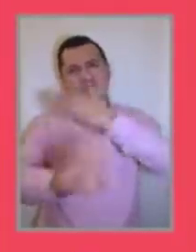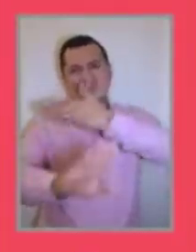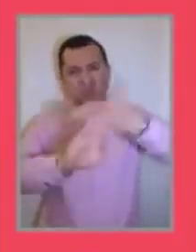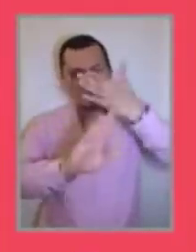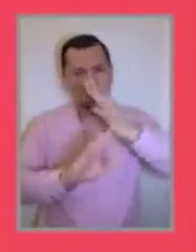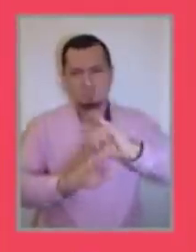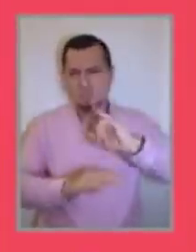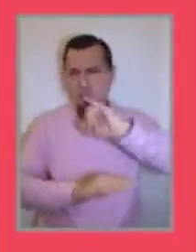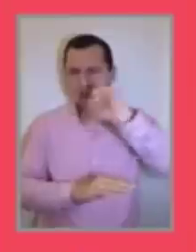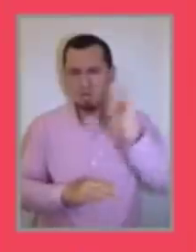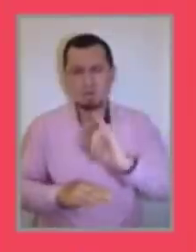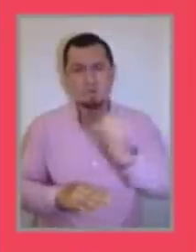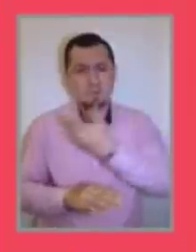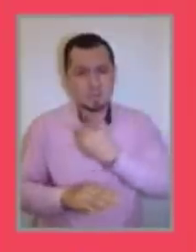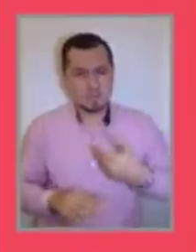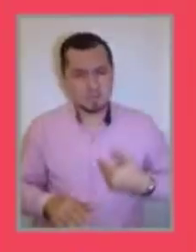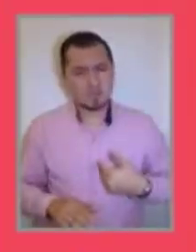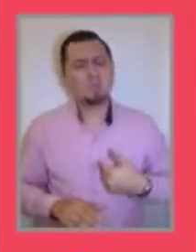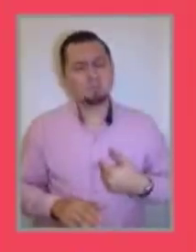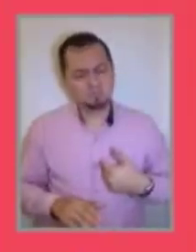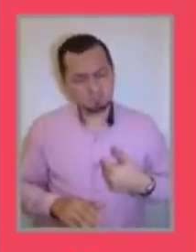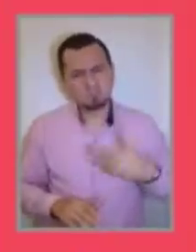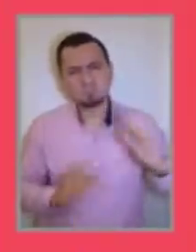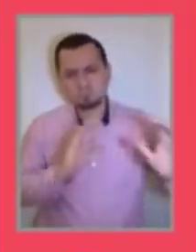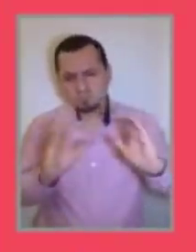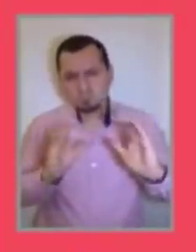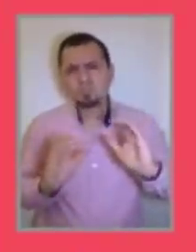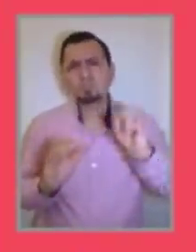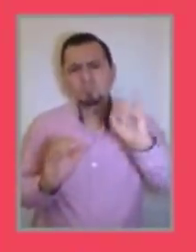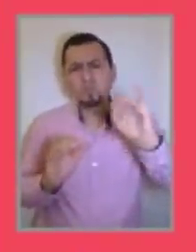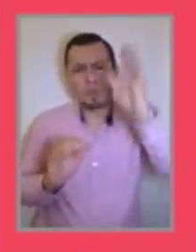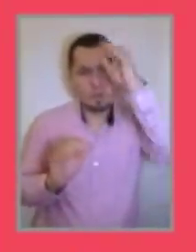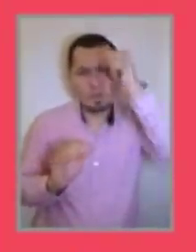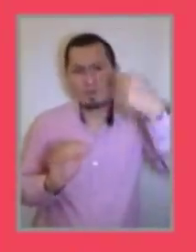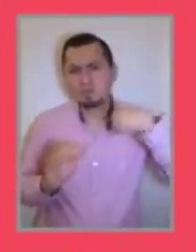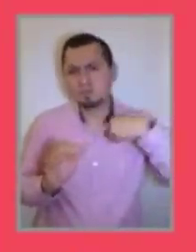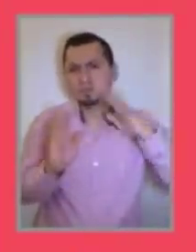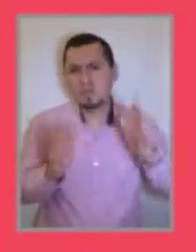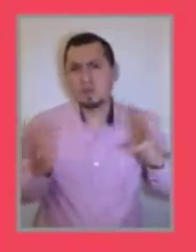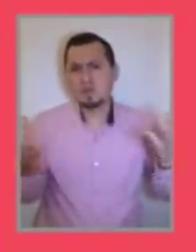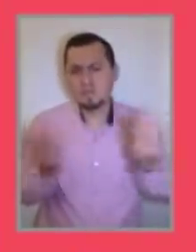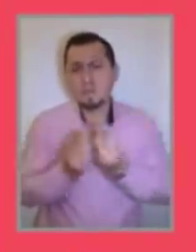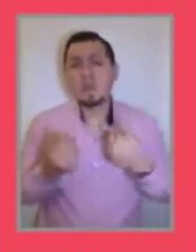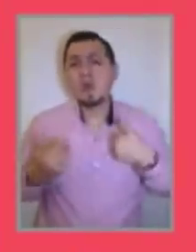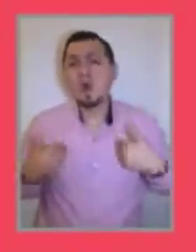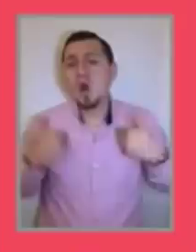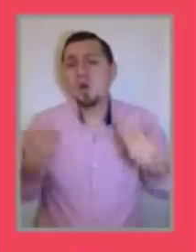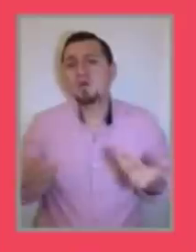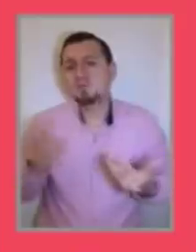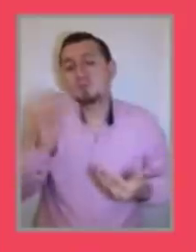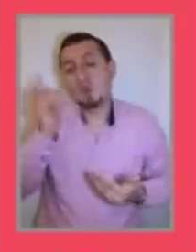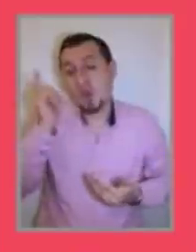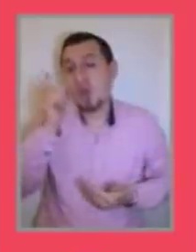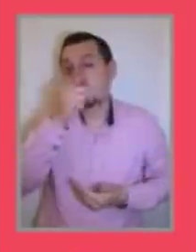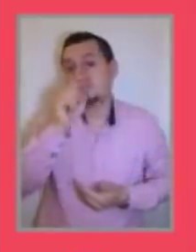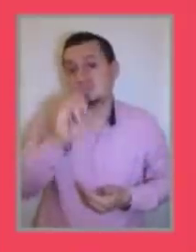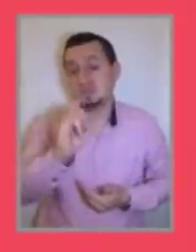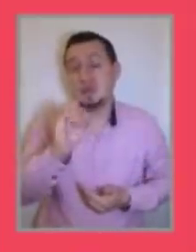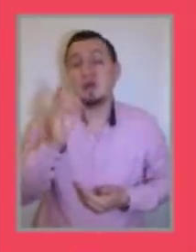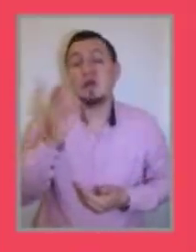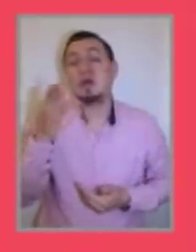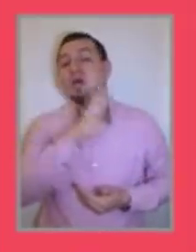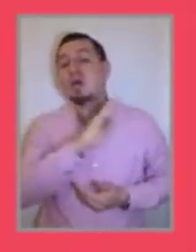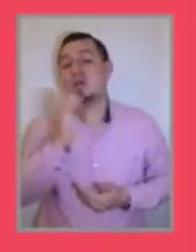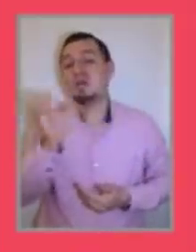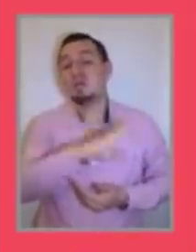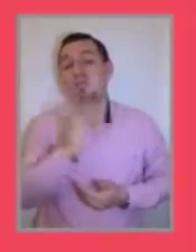confrontación, y el presidente dijo que iba a atender lo que le pusimos sobre la mesa. Confío en que así sea, pero también reitero mi